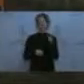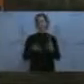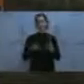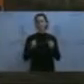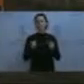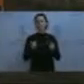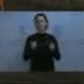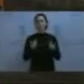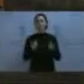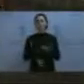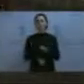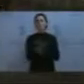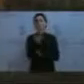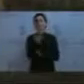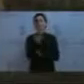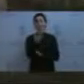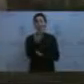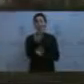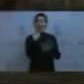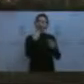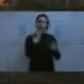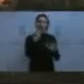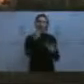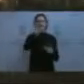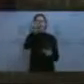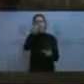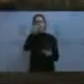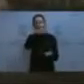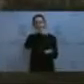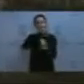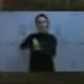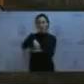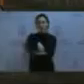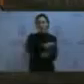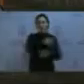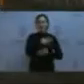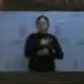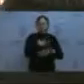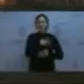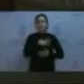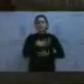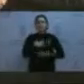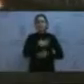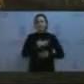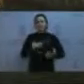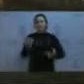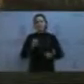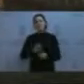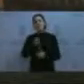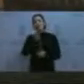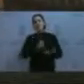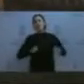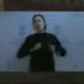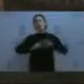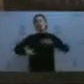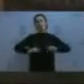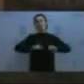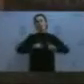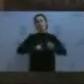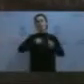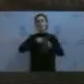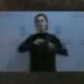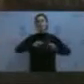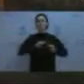acabando, nace del interés demostrado por muchos centros, tiene que ser aprobado por el equipo directivo y por los